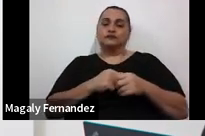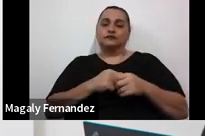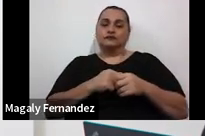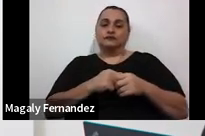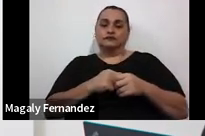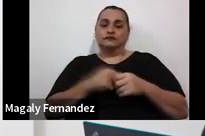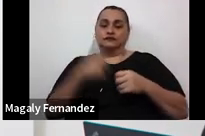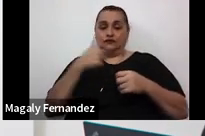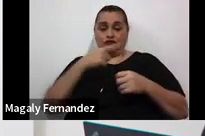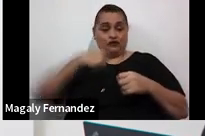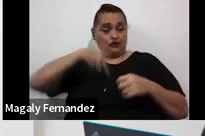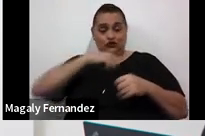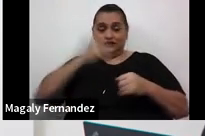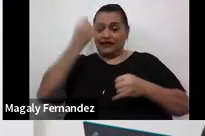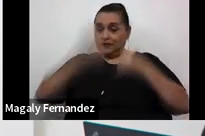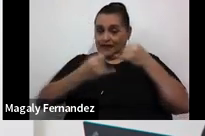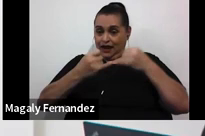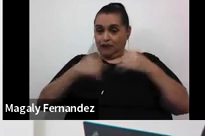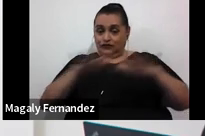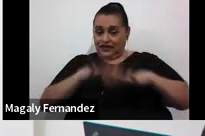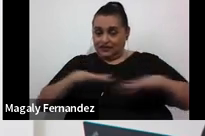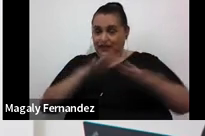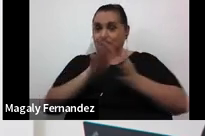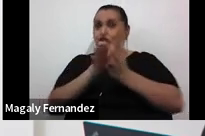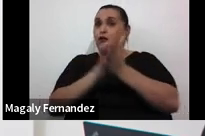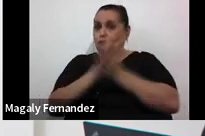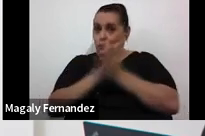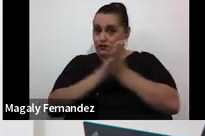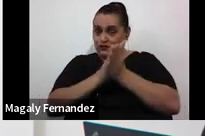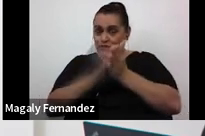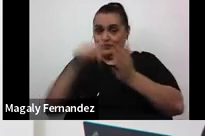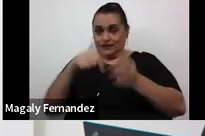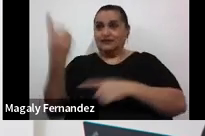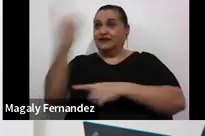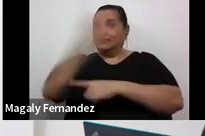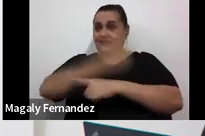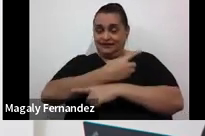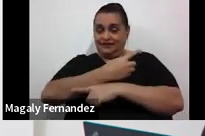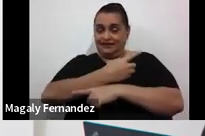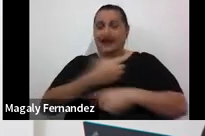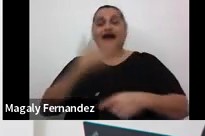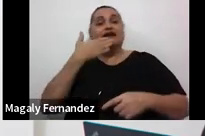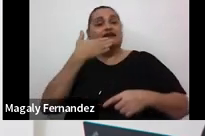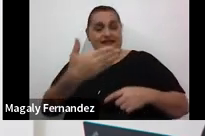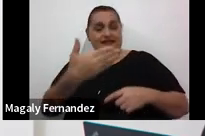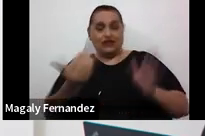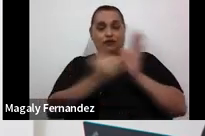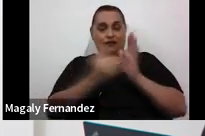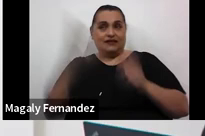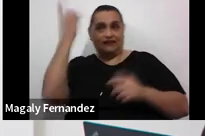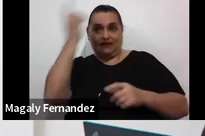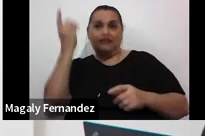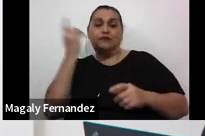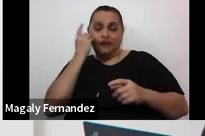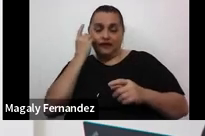estaríamos cerrando este espacio tan provechoso que que tuvimos el día de hoy agradecerle nuevamente a Damaris